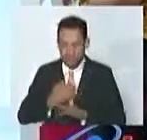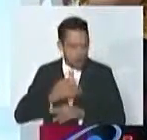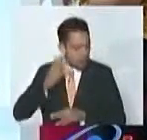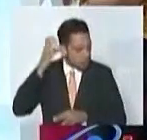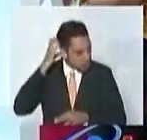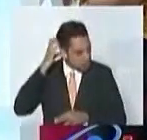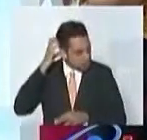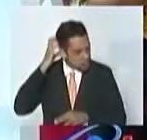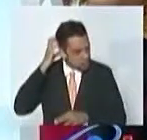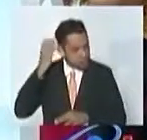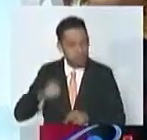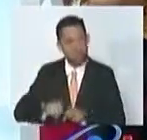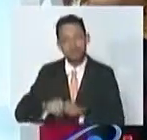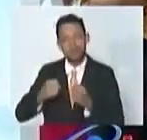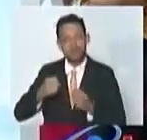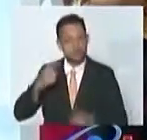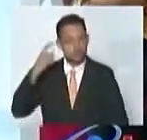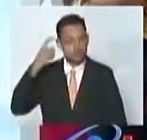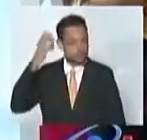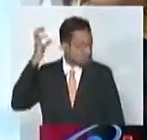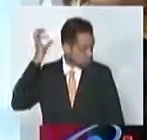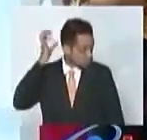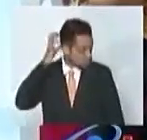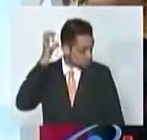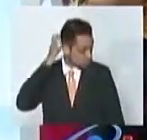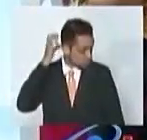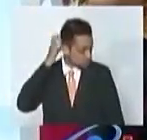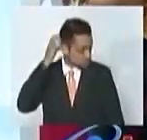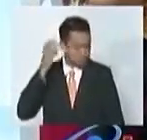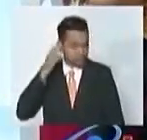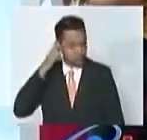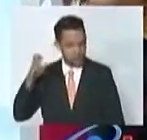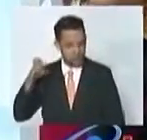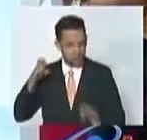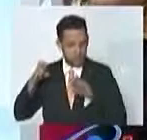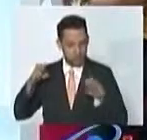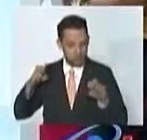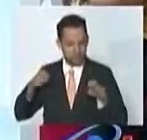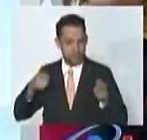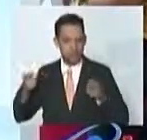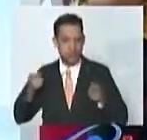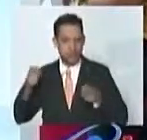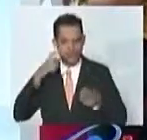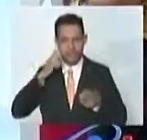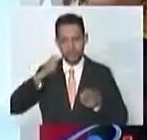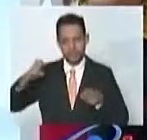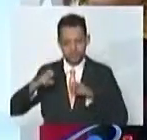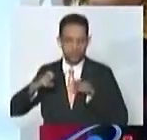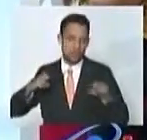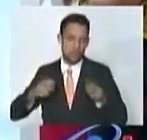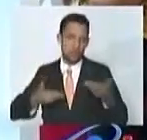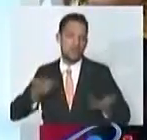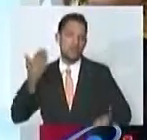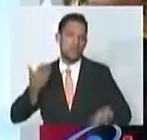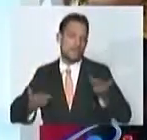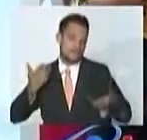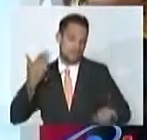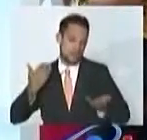cerebro. Entonces, se pueden afectar los hemisferios cerebrales, el izquierdo, el derecho, ¿cierto?